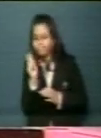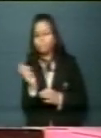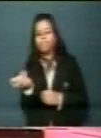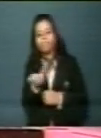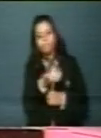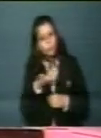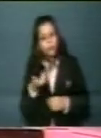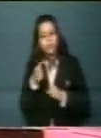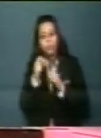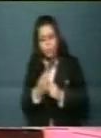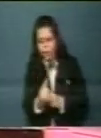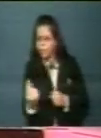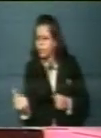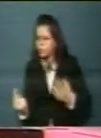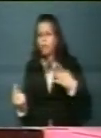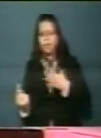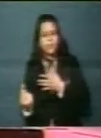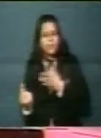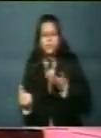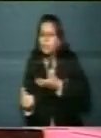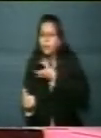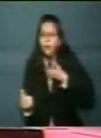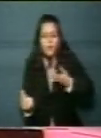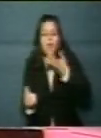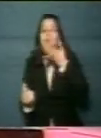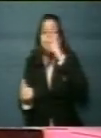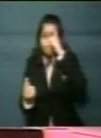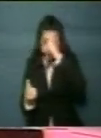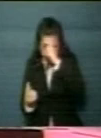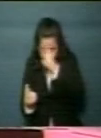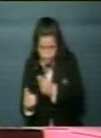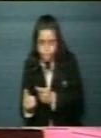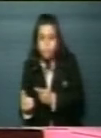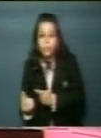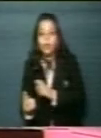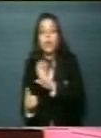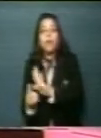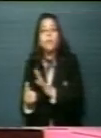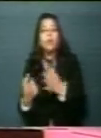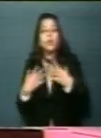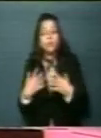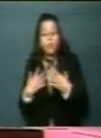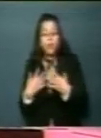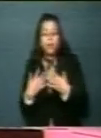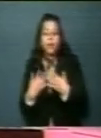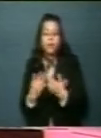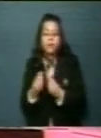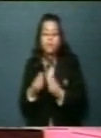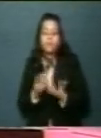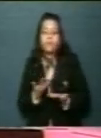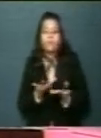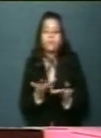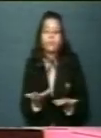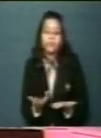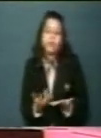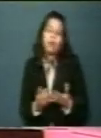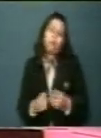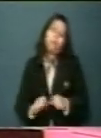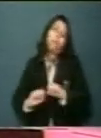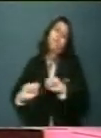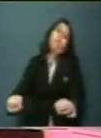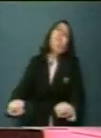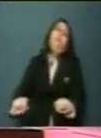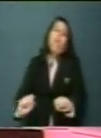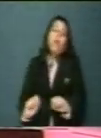a los salvadoreños de uno y otro bando que ofrendaron sus vidas por sus ideales y a tantos hermanos y